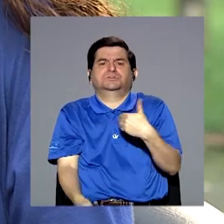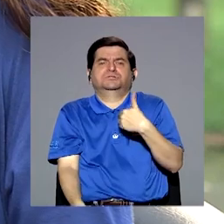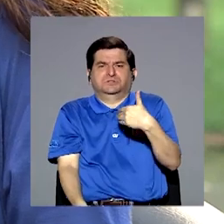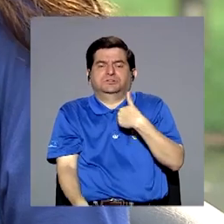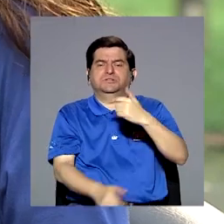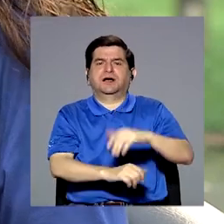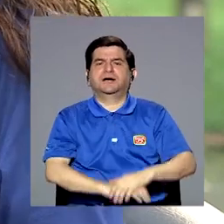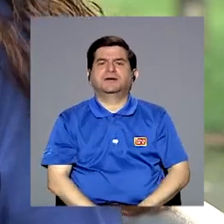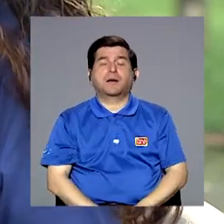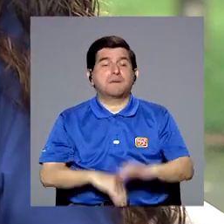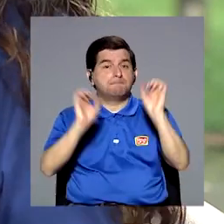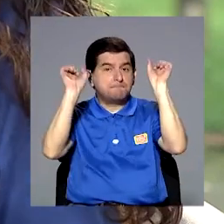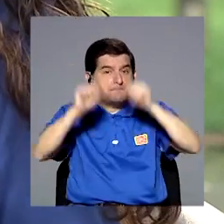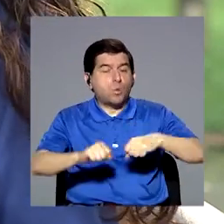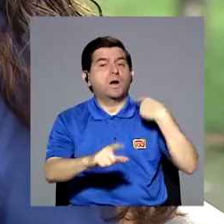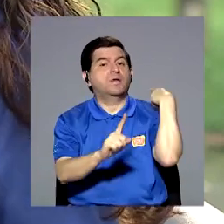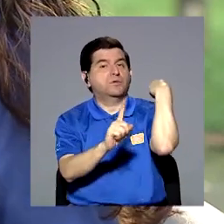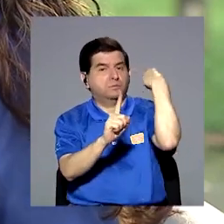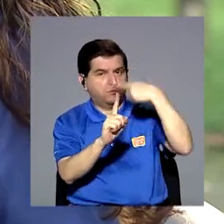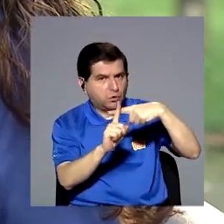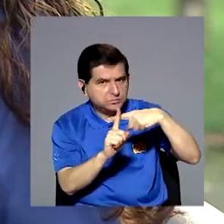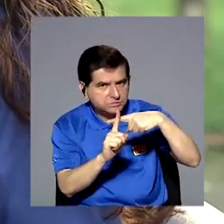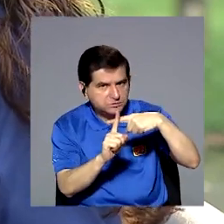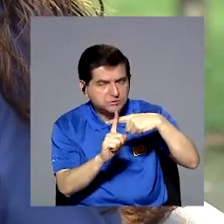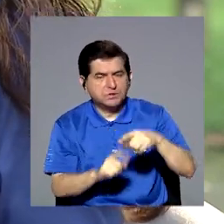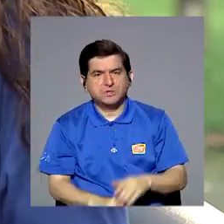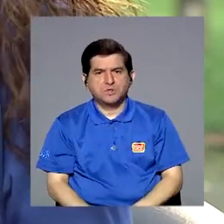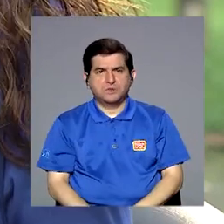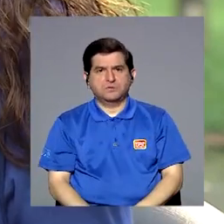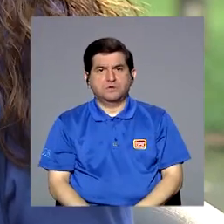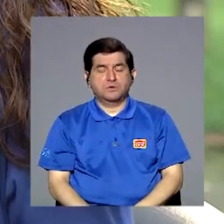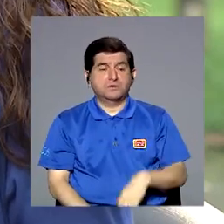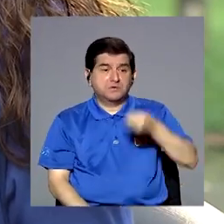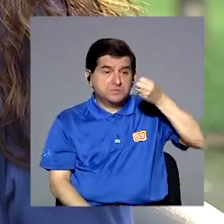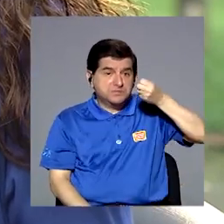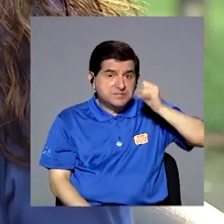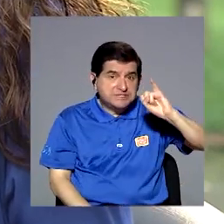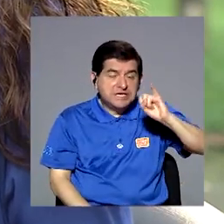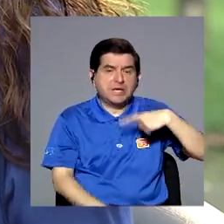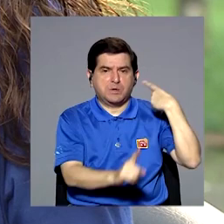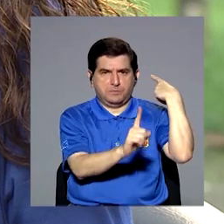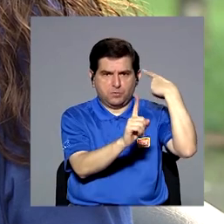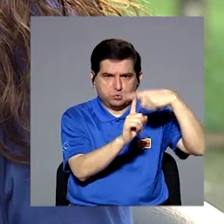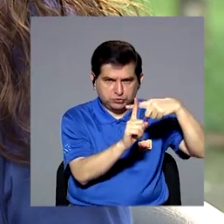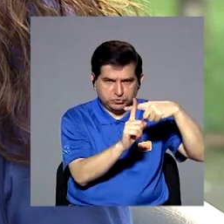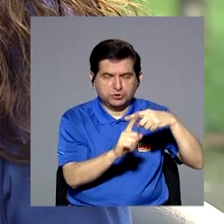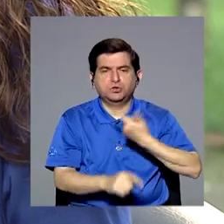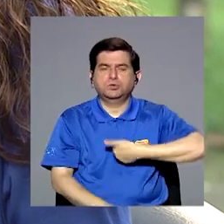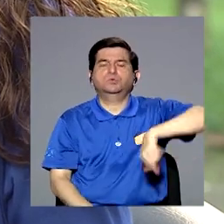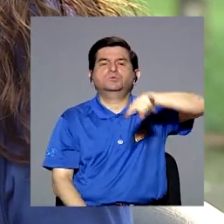tenemos. Entonces, pueden ser positivos. Cuando son positivos, nos va a llevar